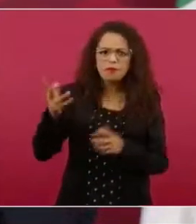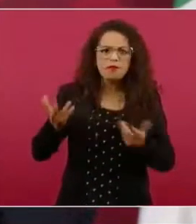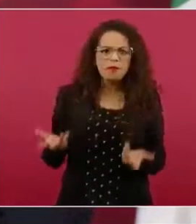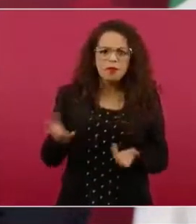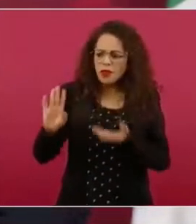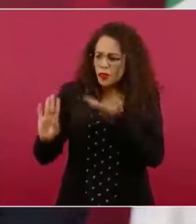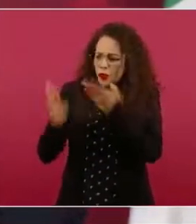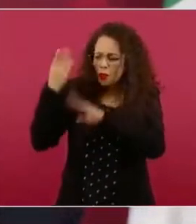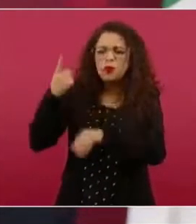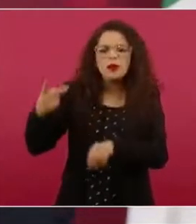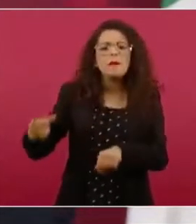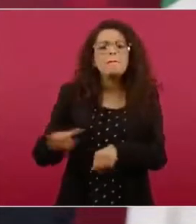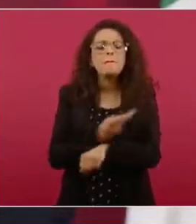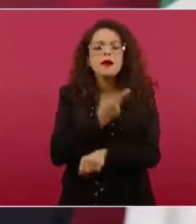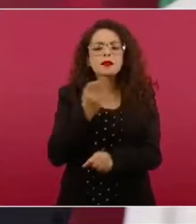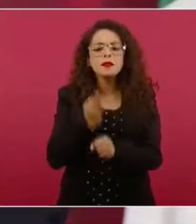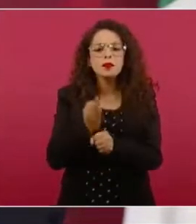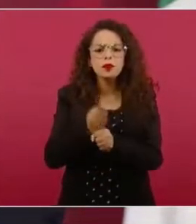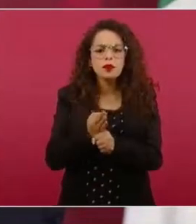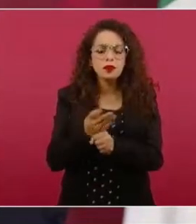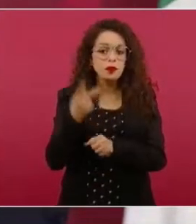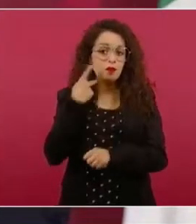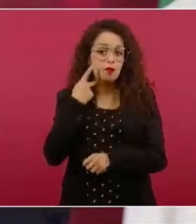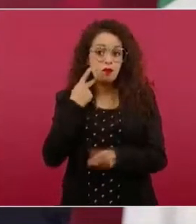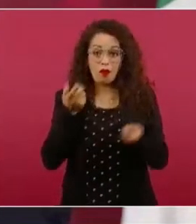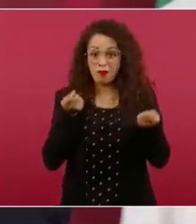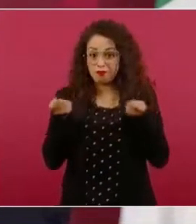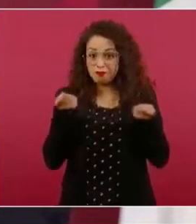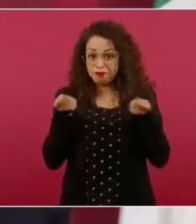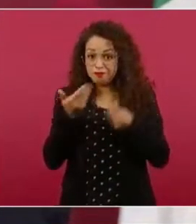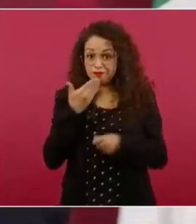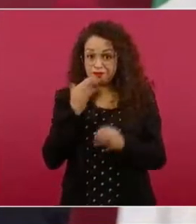manejo político